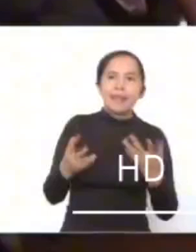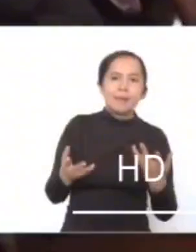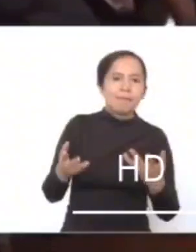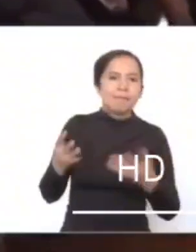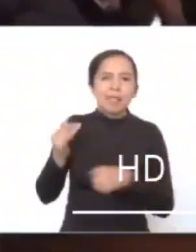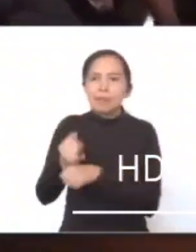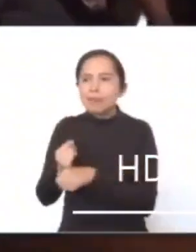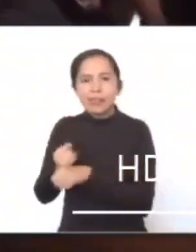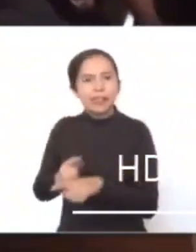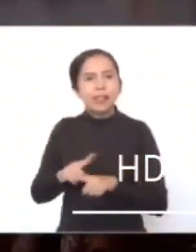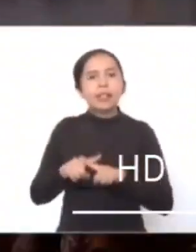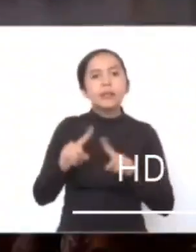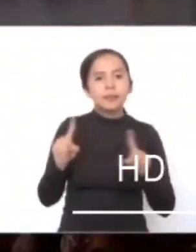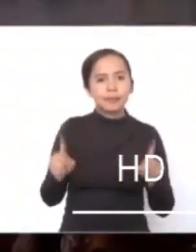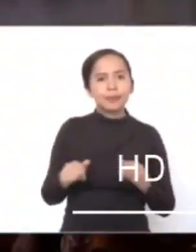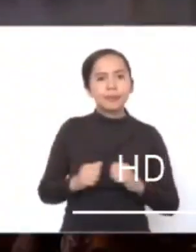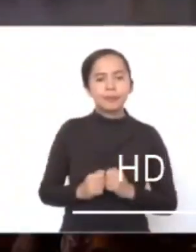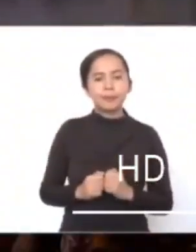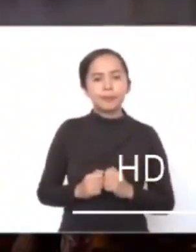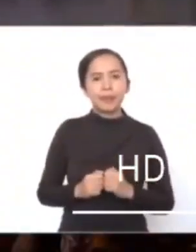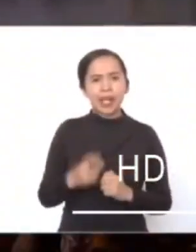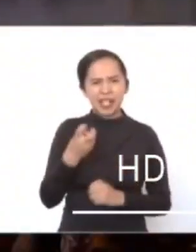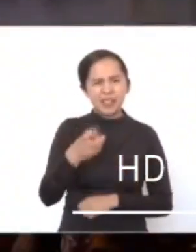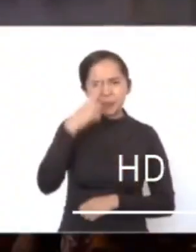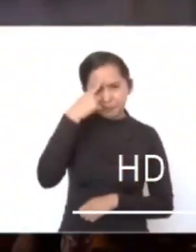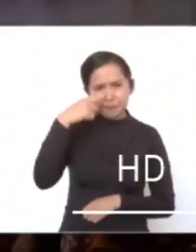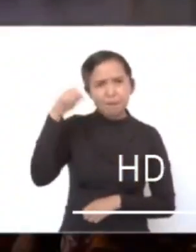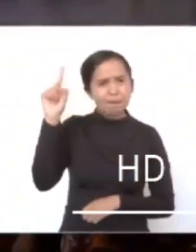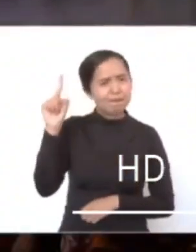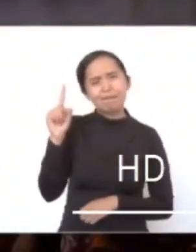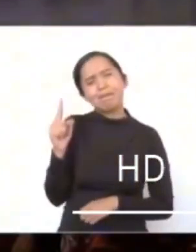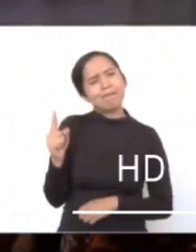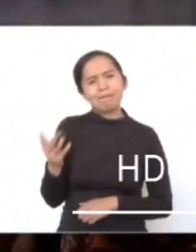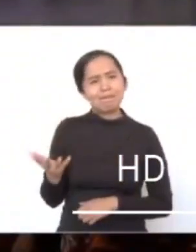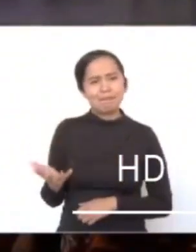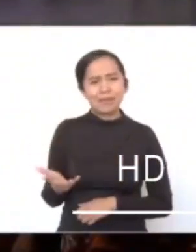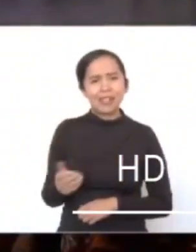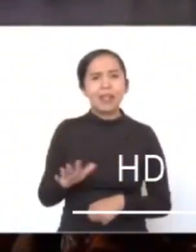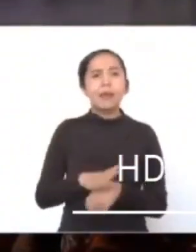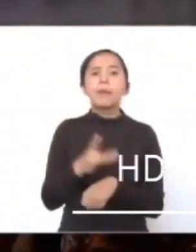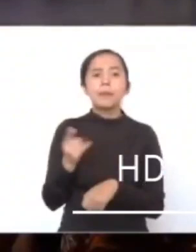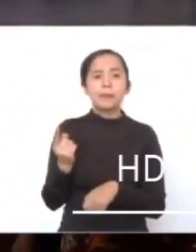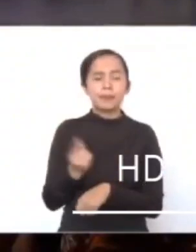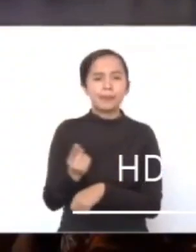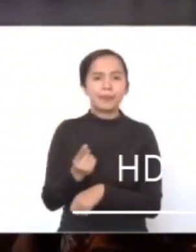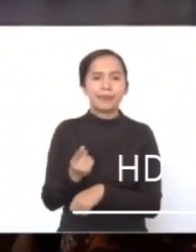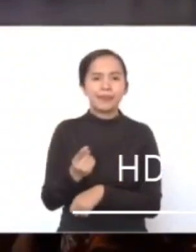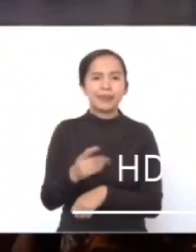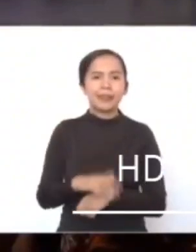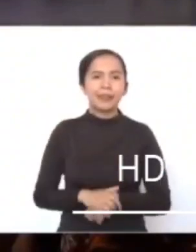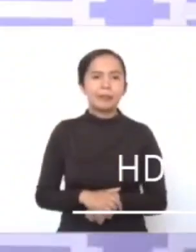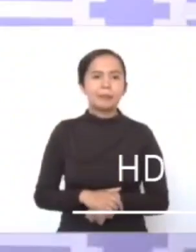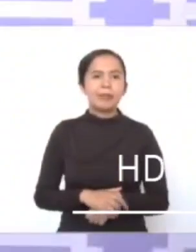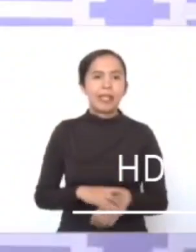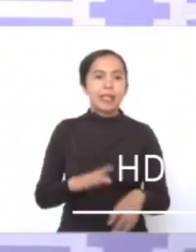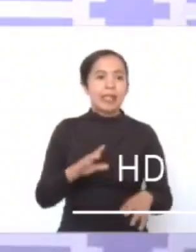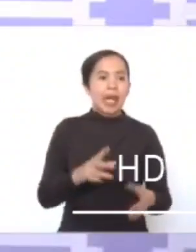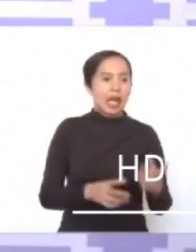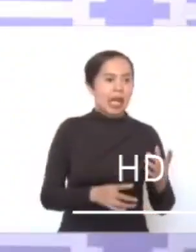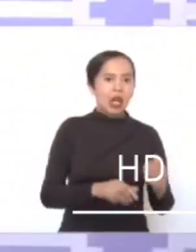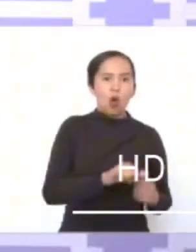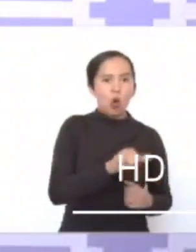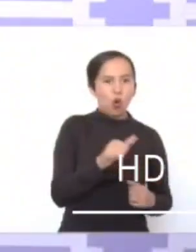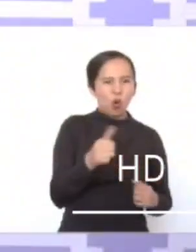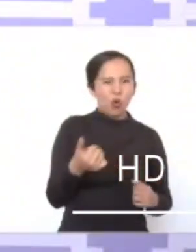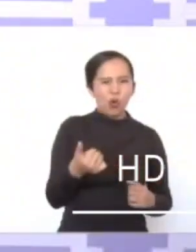diferente. Y no ha sido fácil, porque en realidad en muchas fiscalías en otros